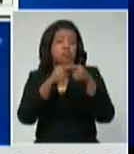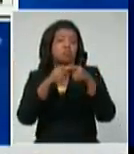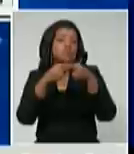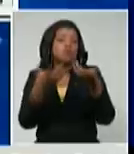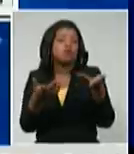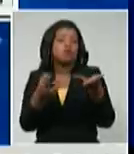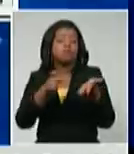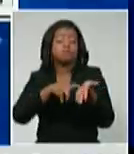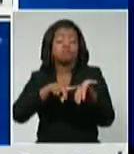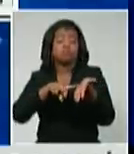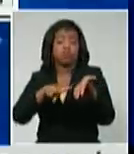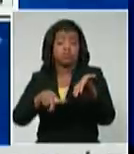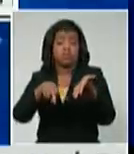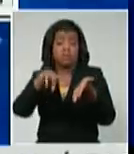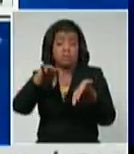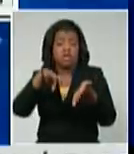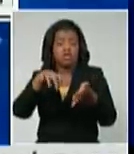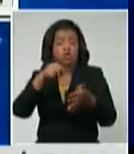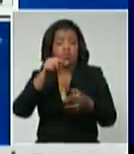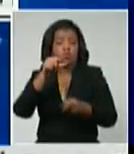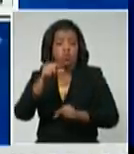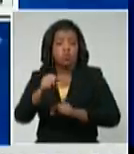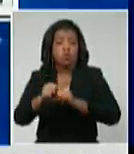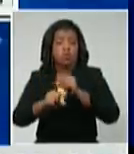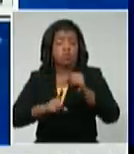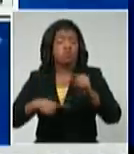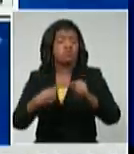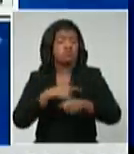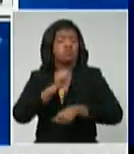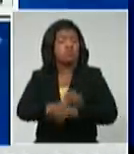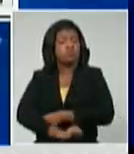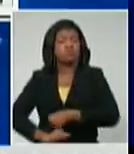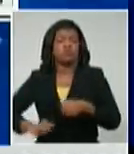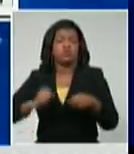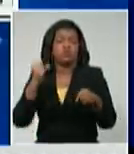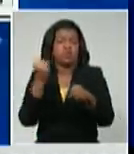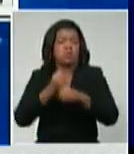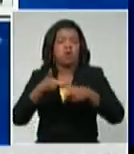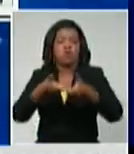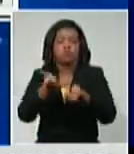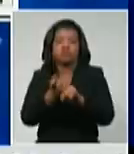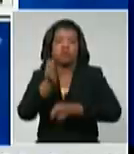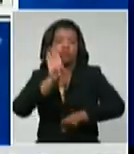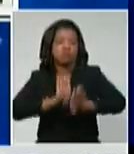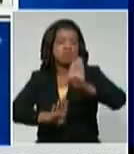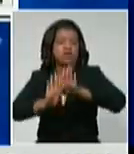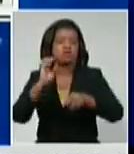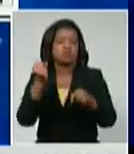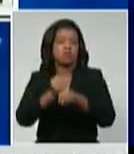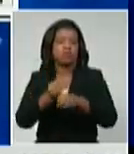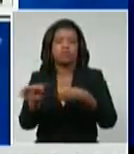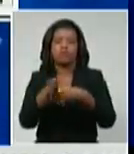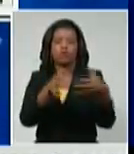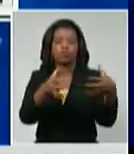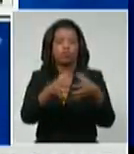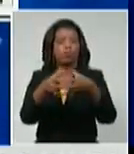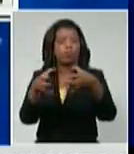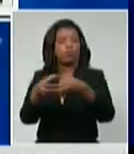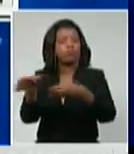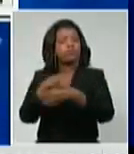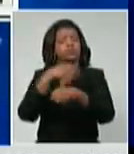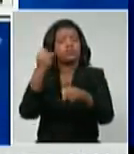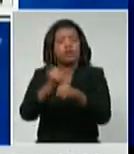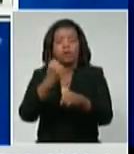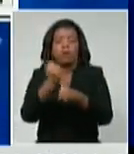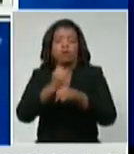pesar de que hay un esfuerzo en el trabajo, su Consejo de Defensa. Hay varios equipos de trabajo que están